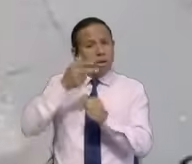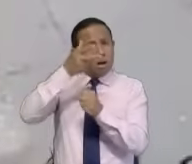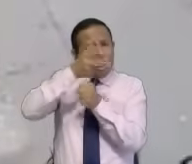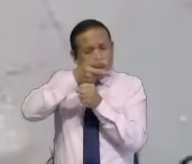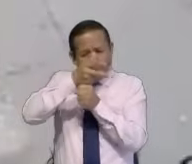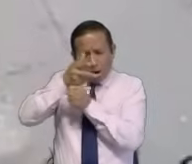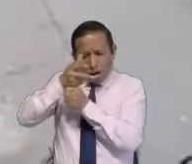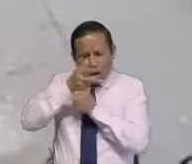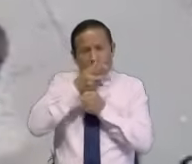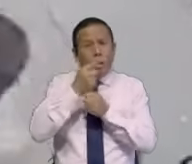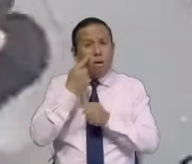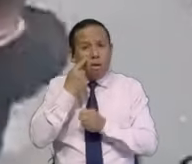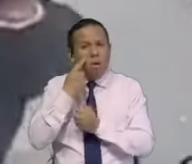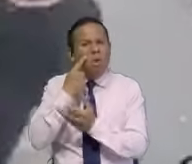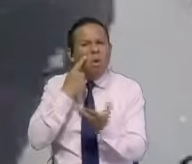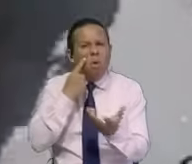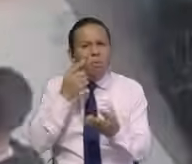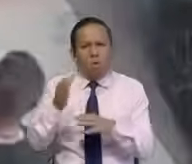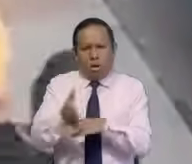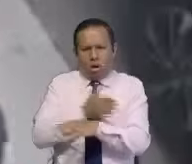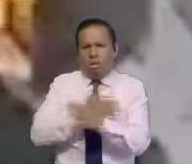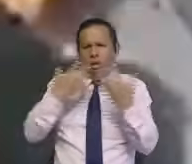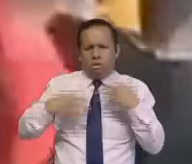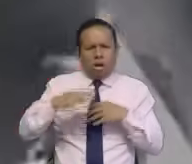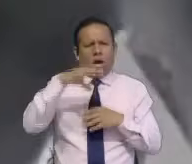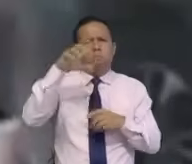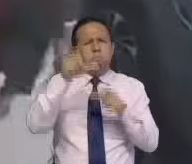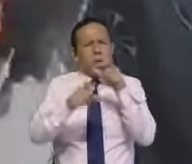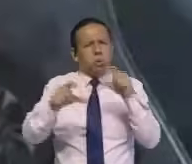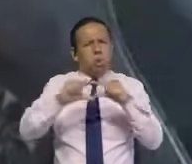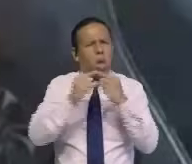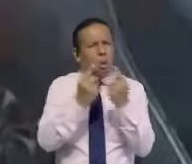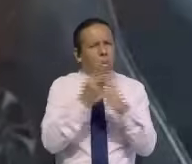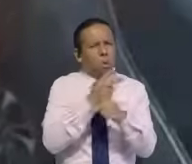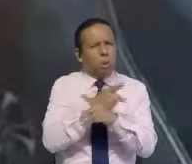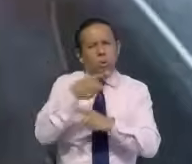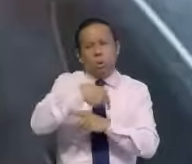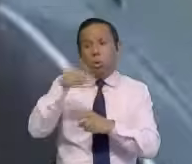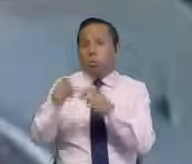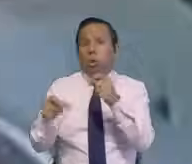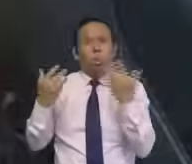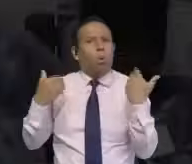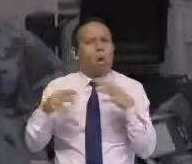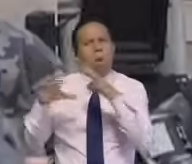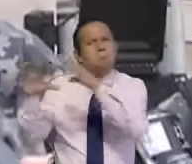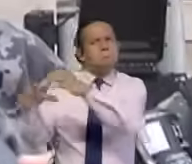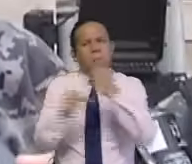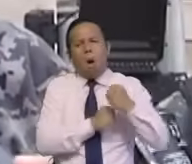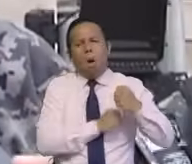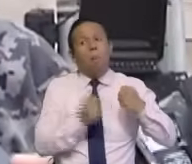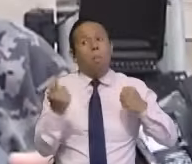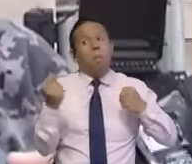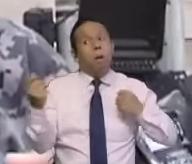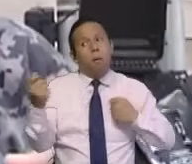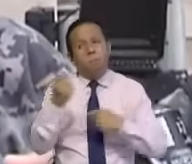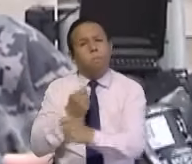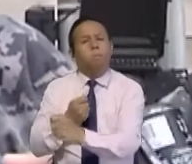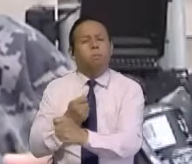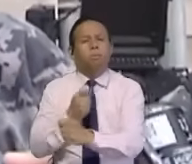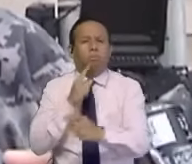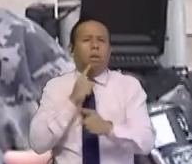se puede evidenciar la existencia constante del secuestro a la ciudadanía. Si bien hace unos años